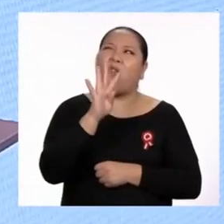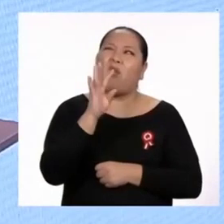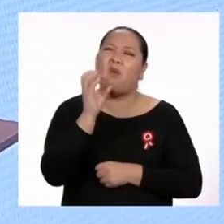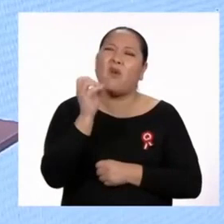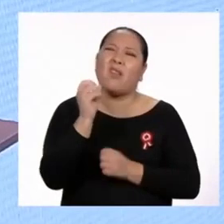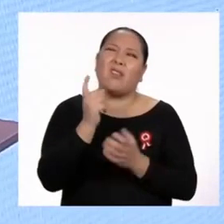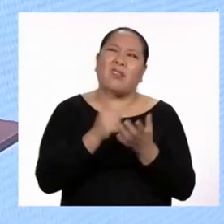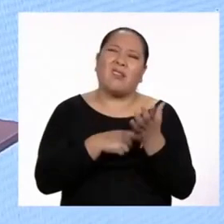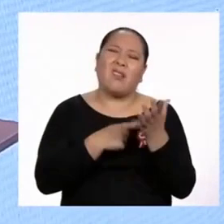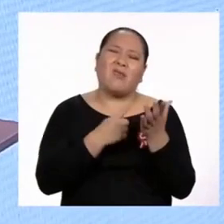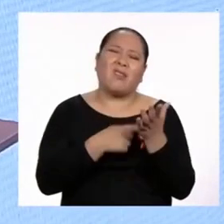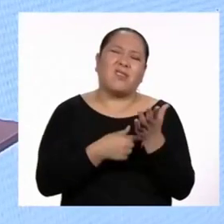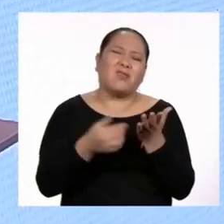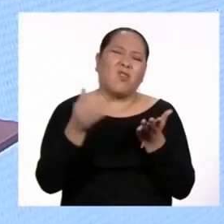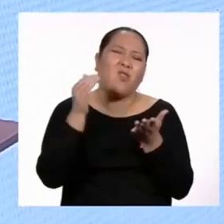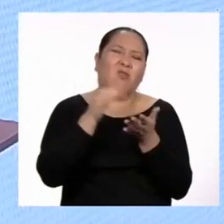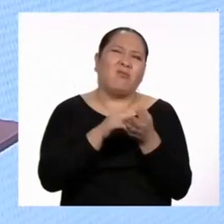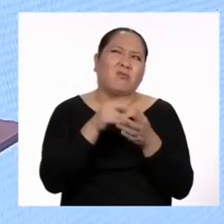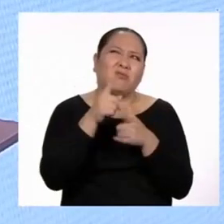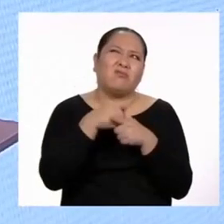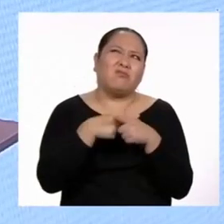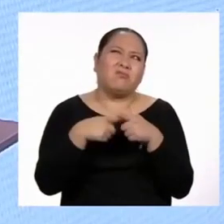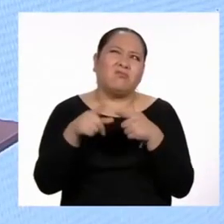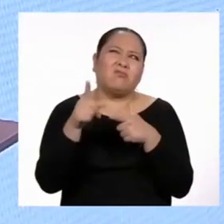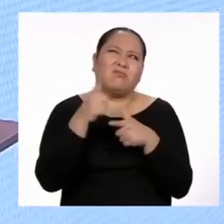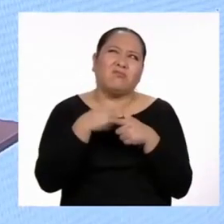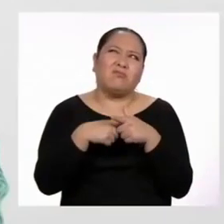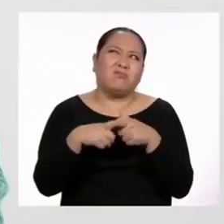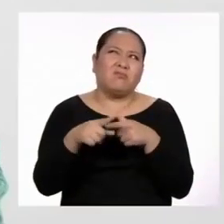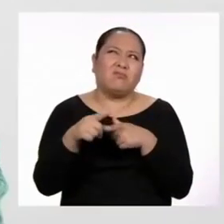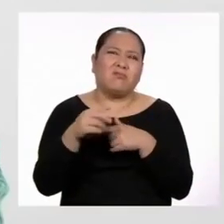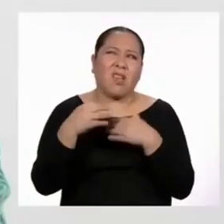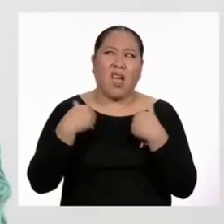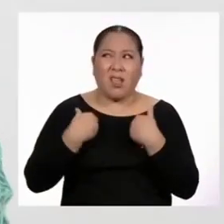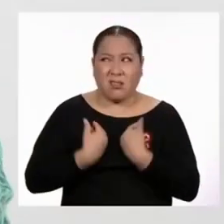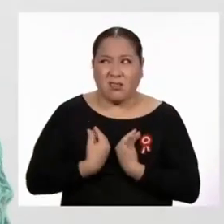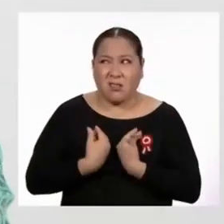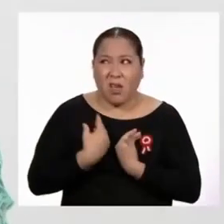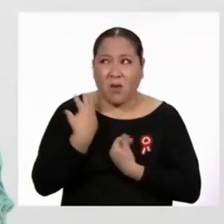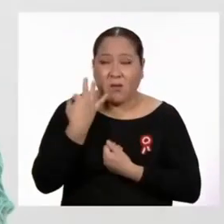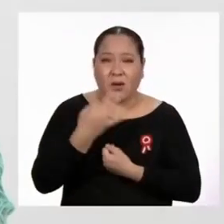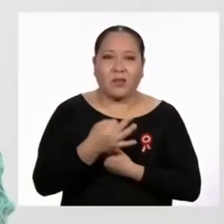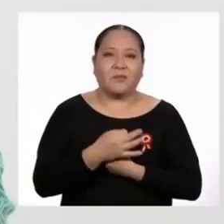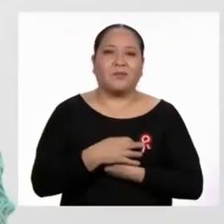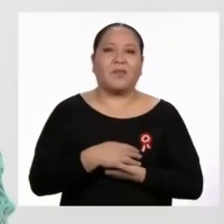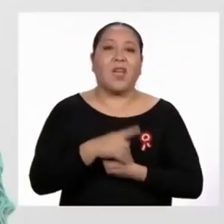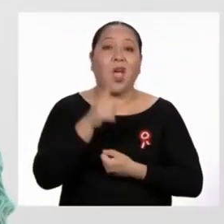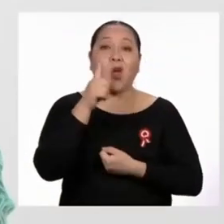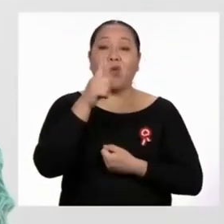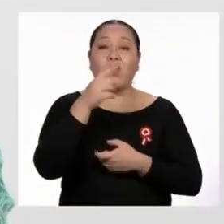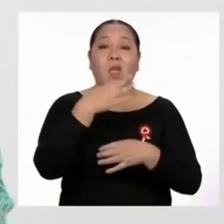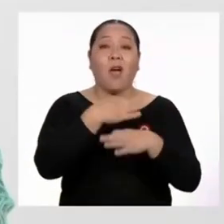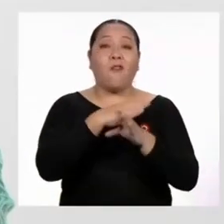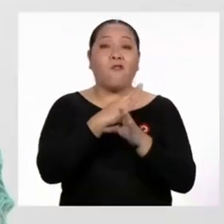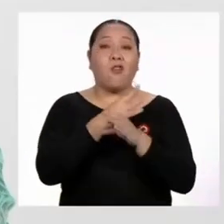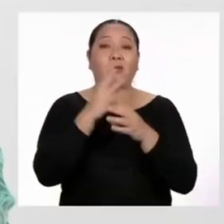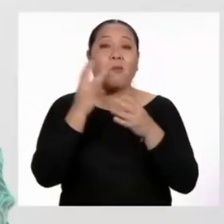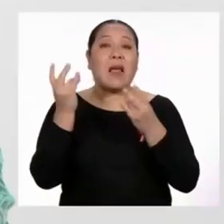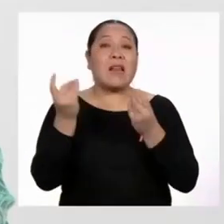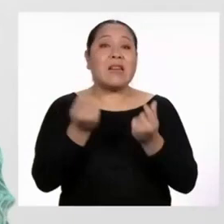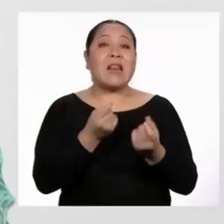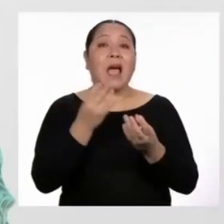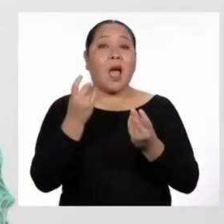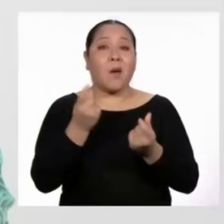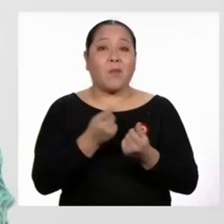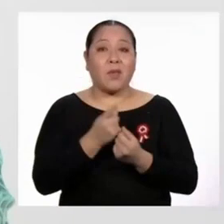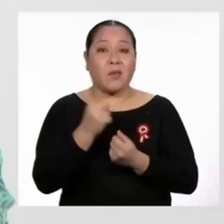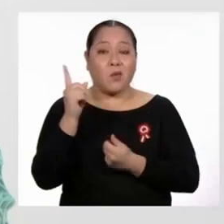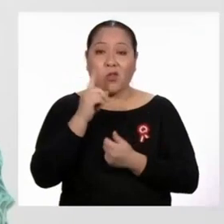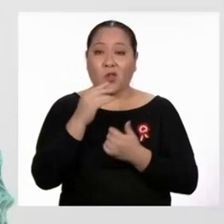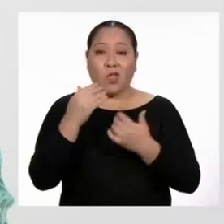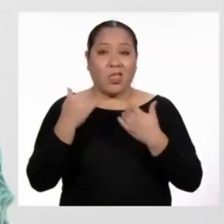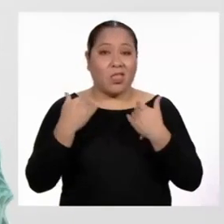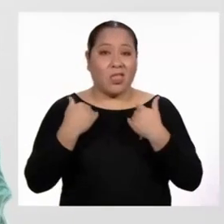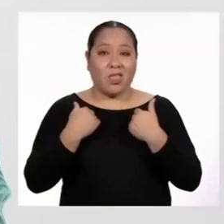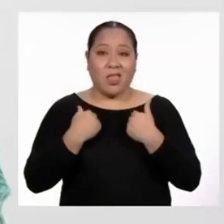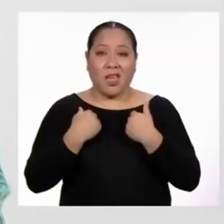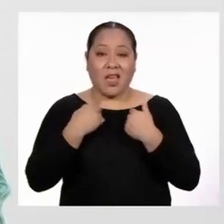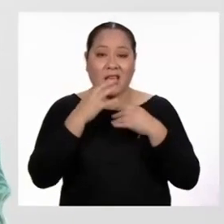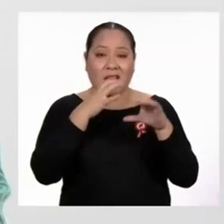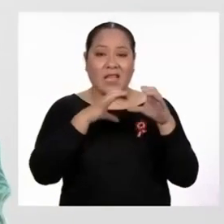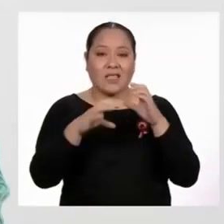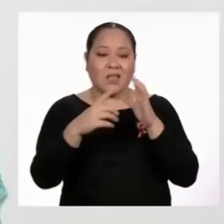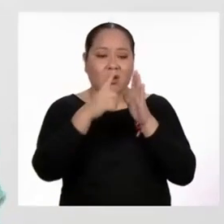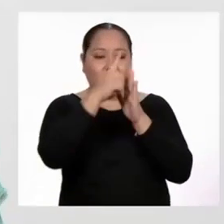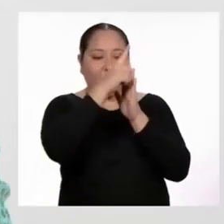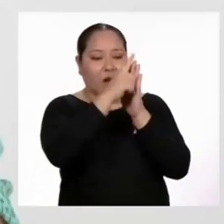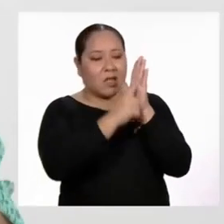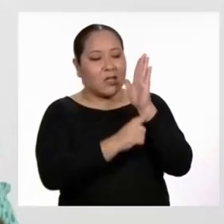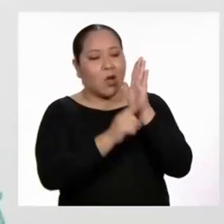lo mismo? Un poco cansado, ¿no? Bueno. Hay una manera más rápida para que no tengas que hacer un listado